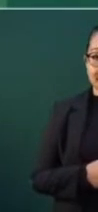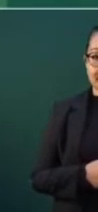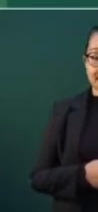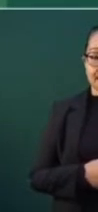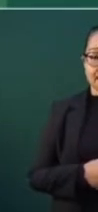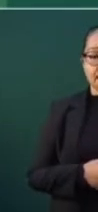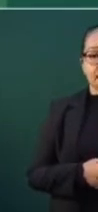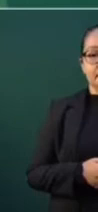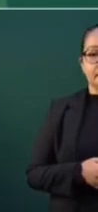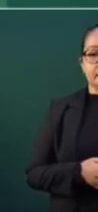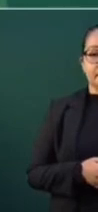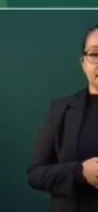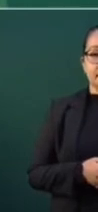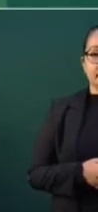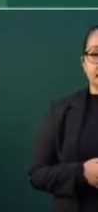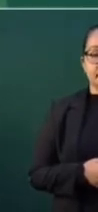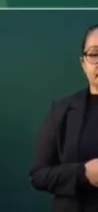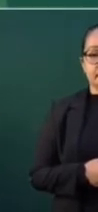Que se permita